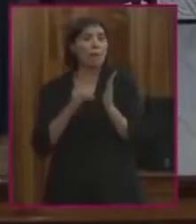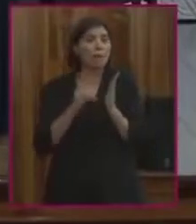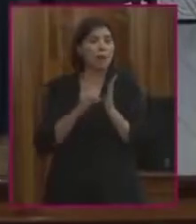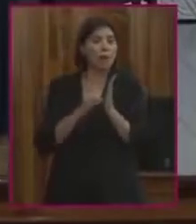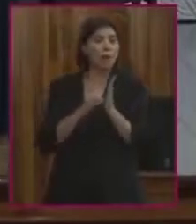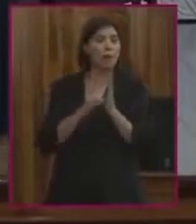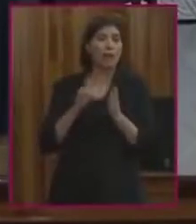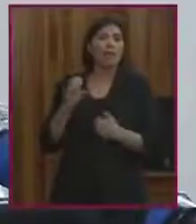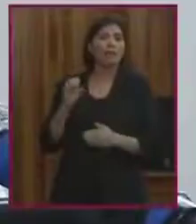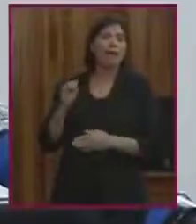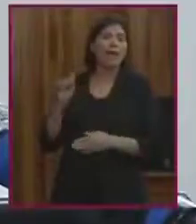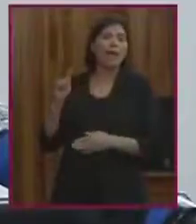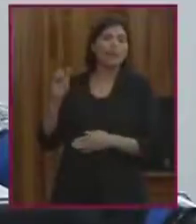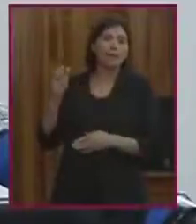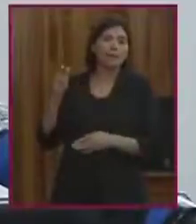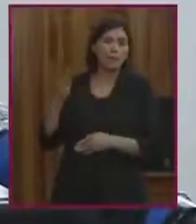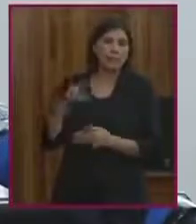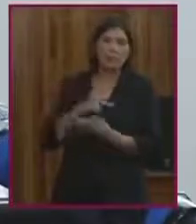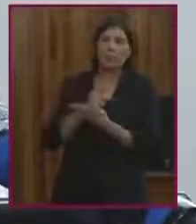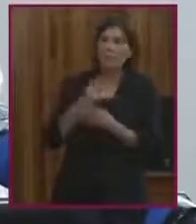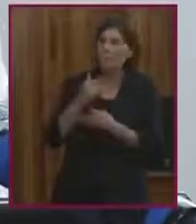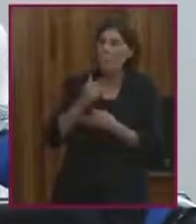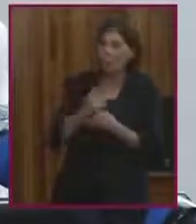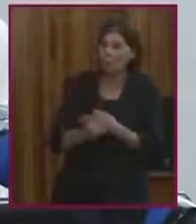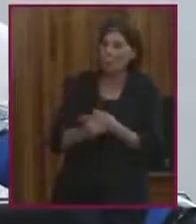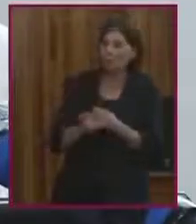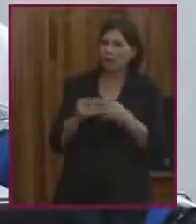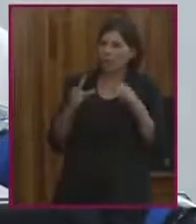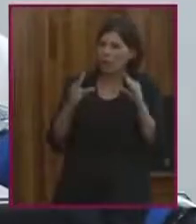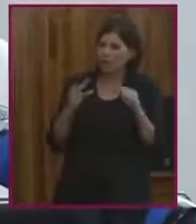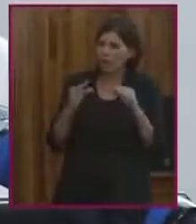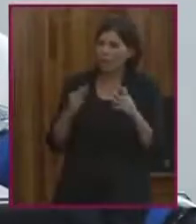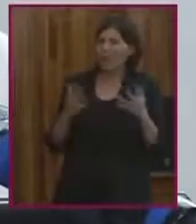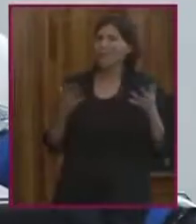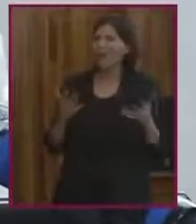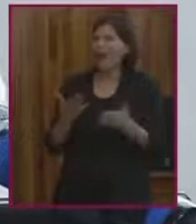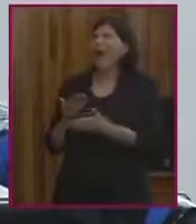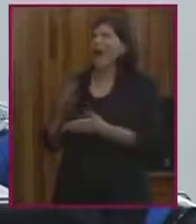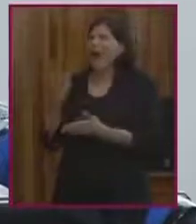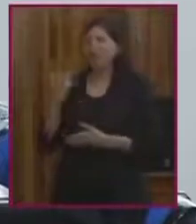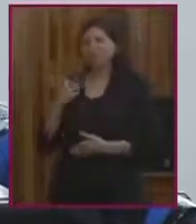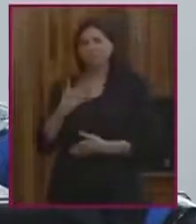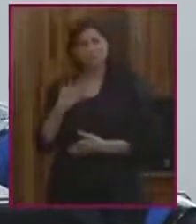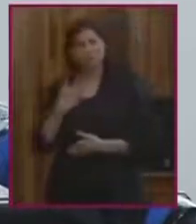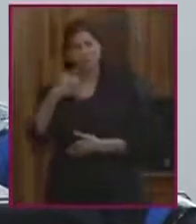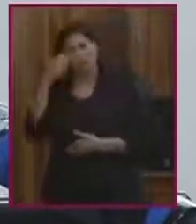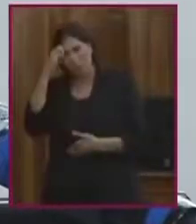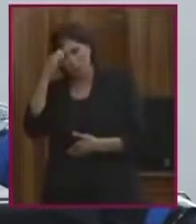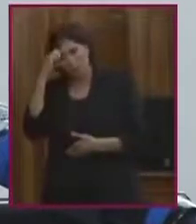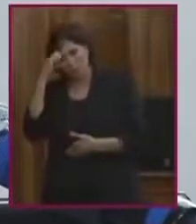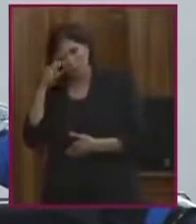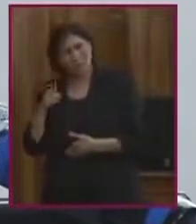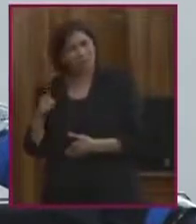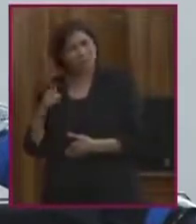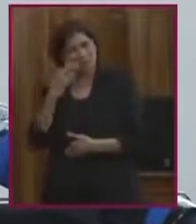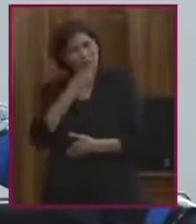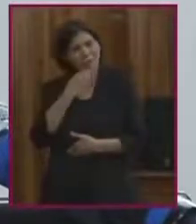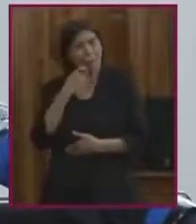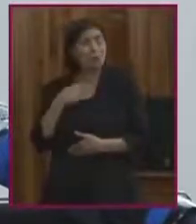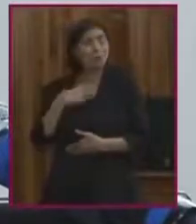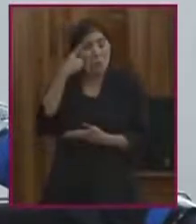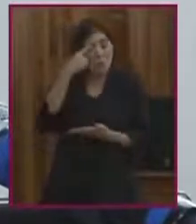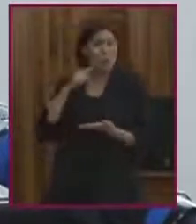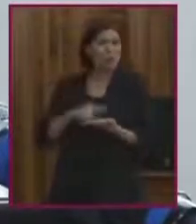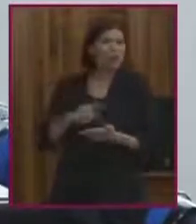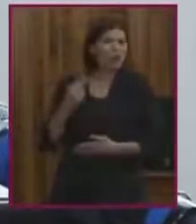proyectos de intervención, los proyectos formativos, es decir, ya ha habido experiencias previas en la escuela y me parece que necesitamos